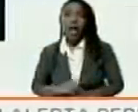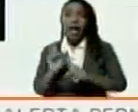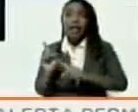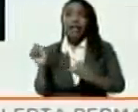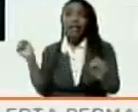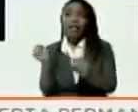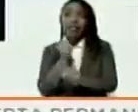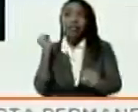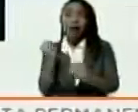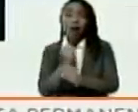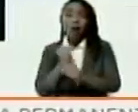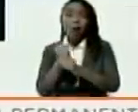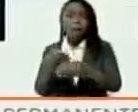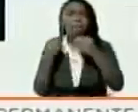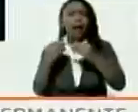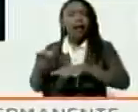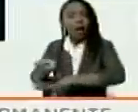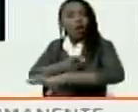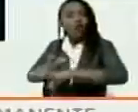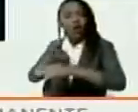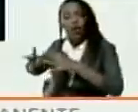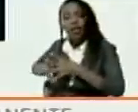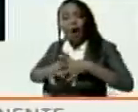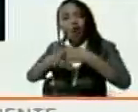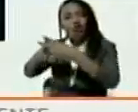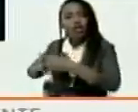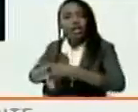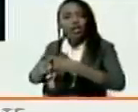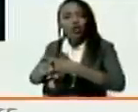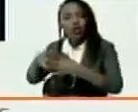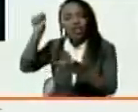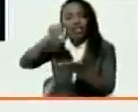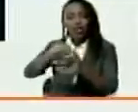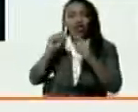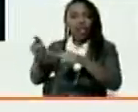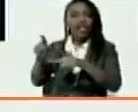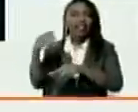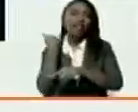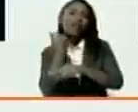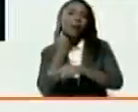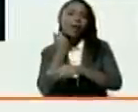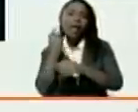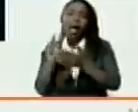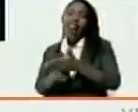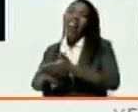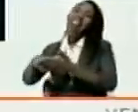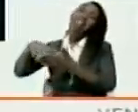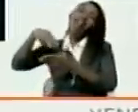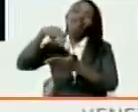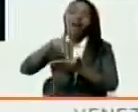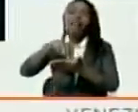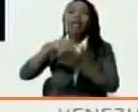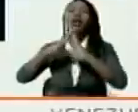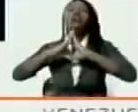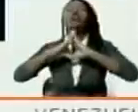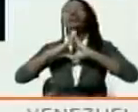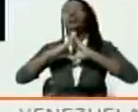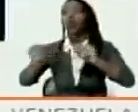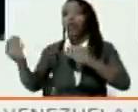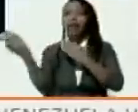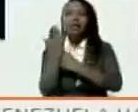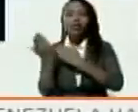gestión para que el gobierno de Estados Unidos, en medio de esta pandemia, levante todas las